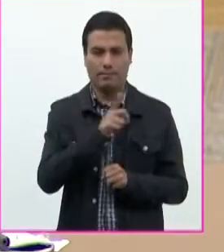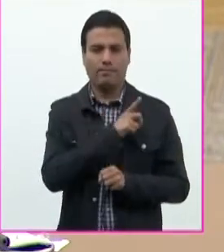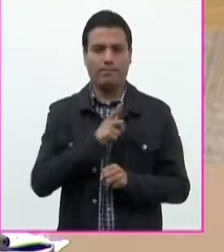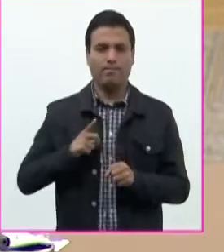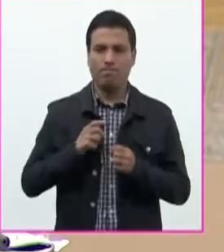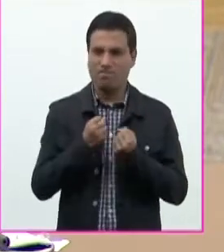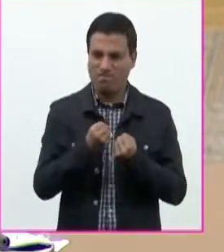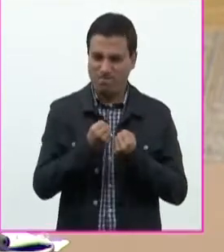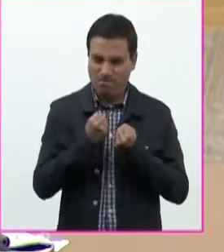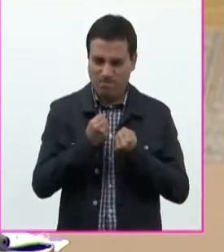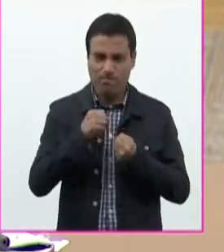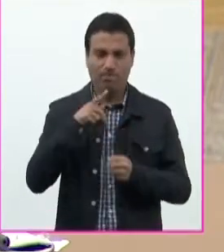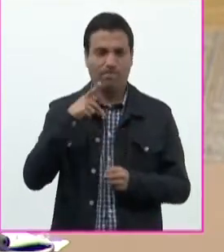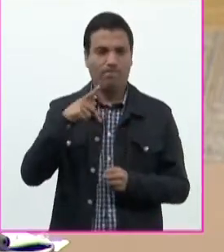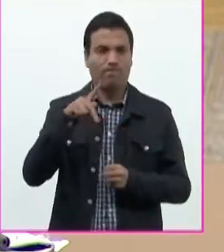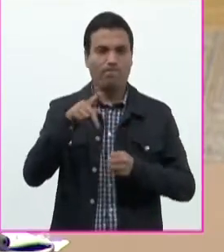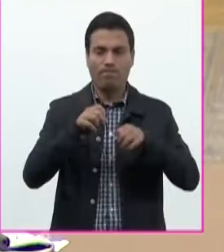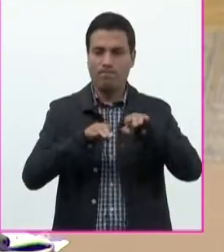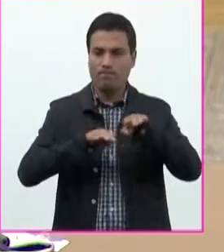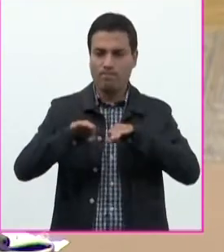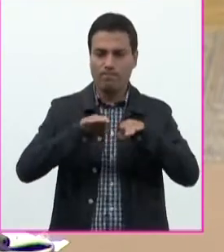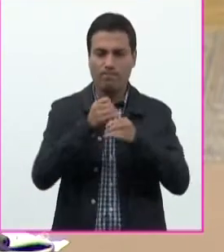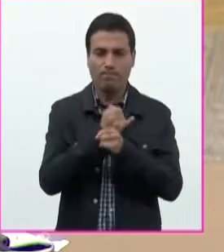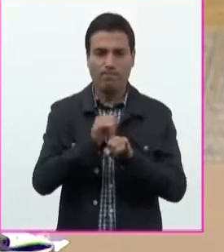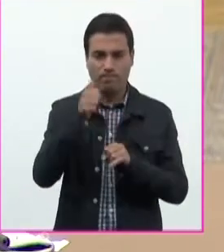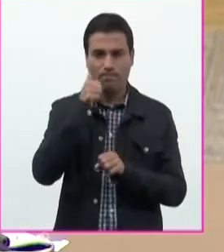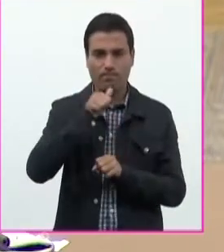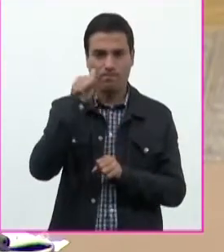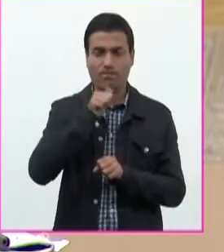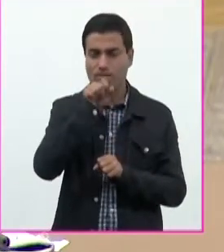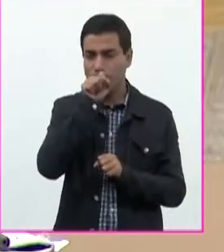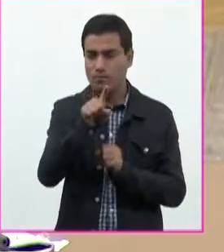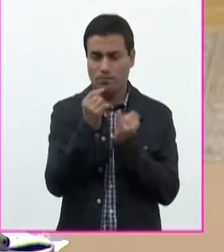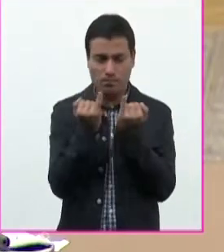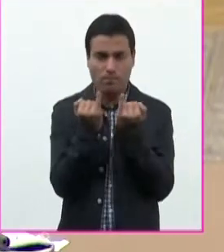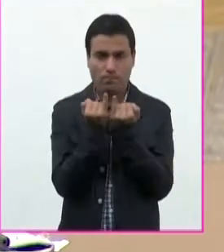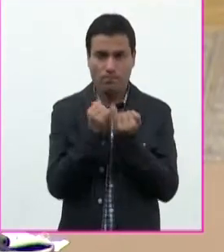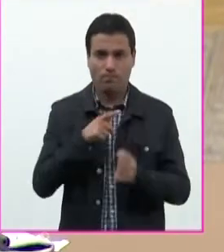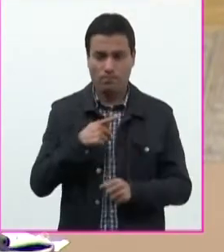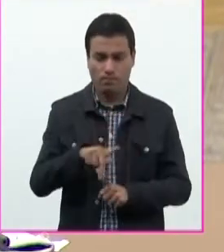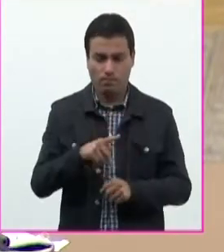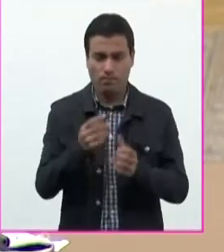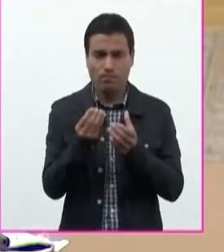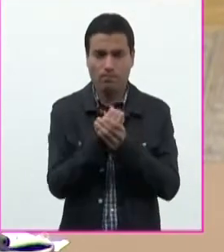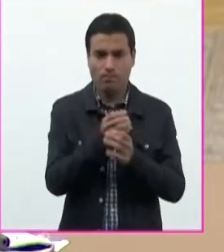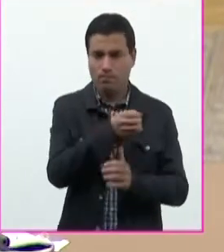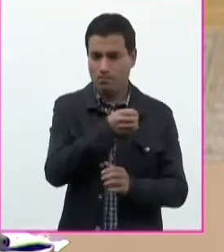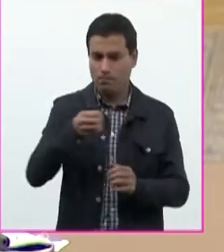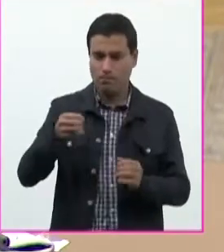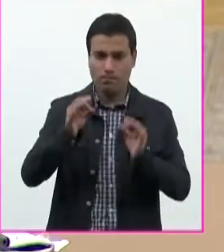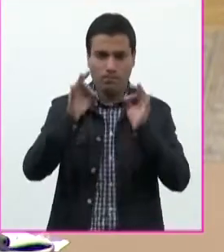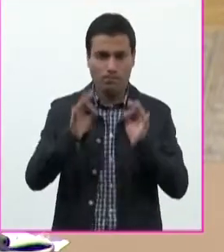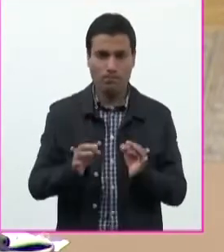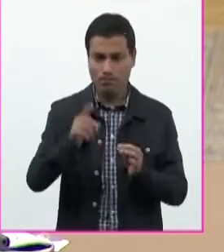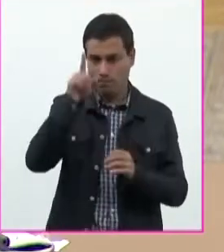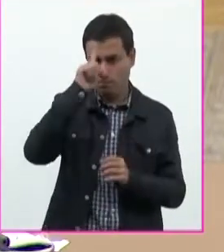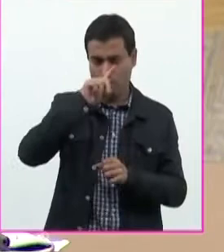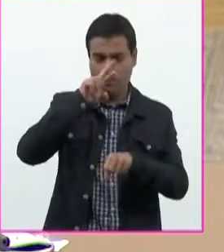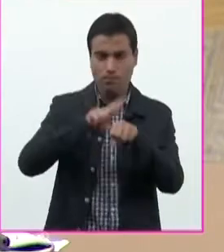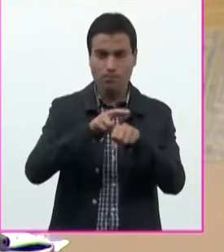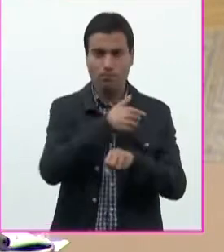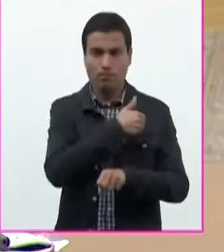autónomo, el no lesionar tampoco la estructura que tenemos, el no cuestionar al consejero